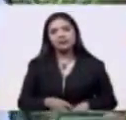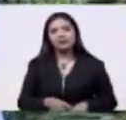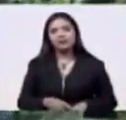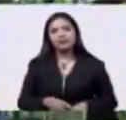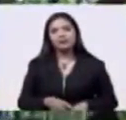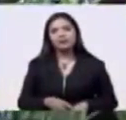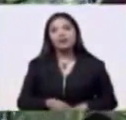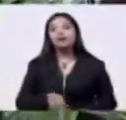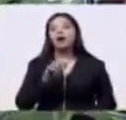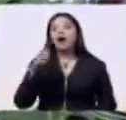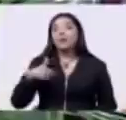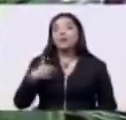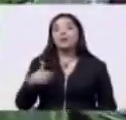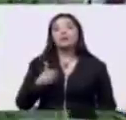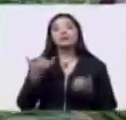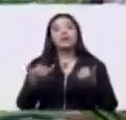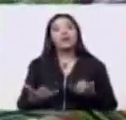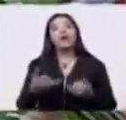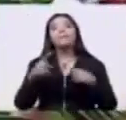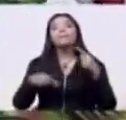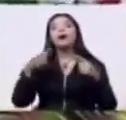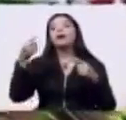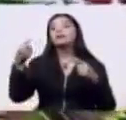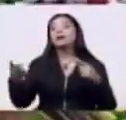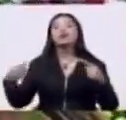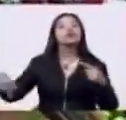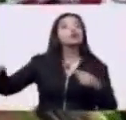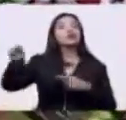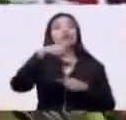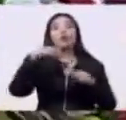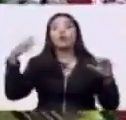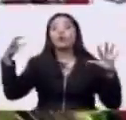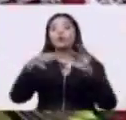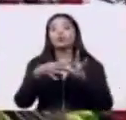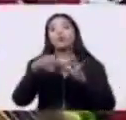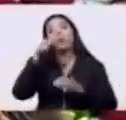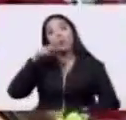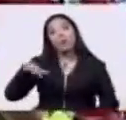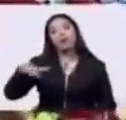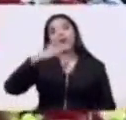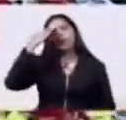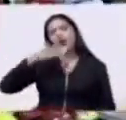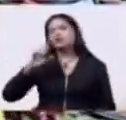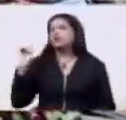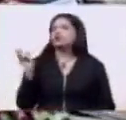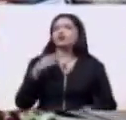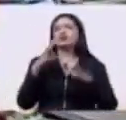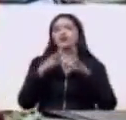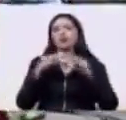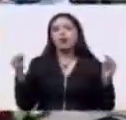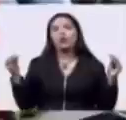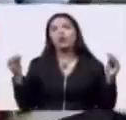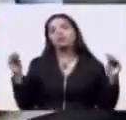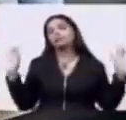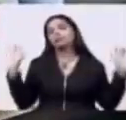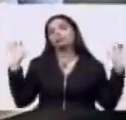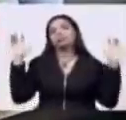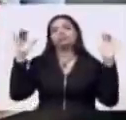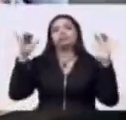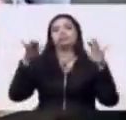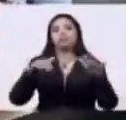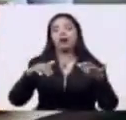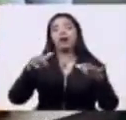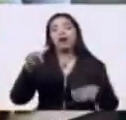y además aprovecho para que mañana en unión cívico-militar podamos salir todos. Este ejército cultural